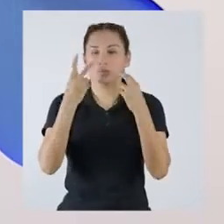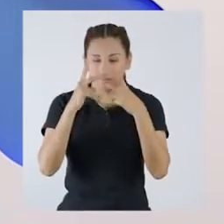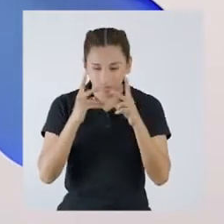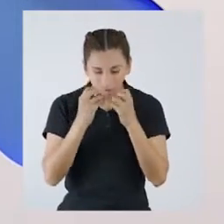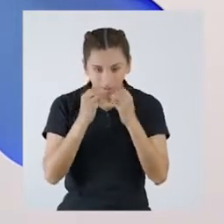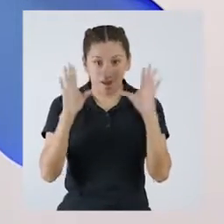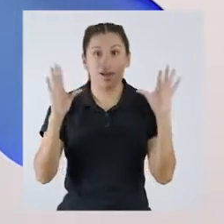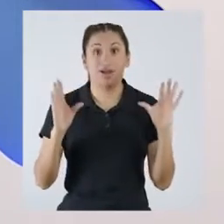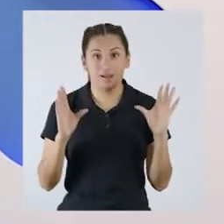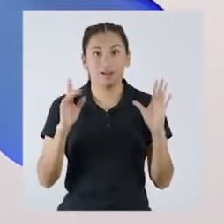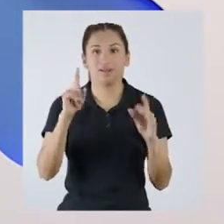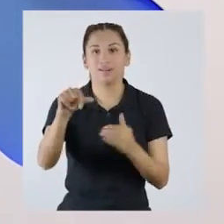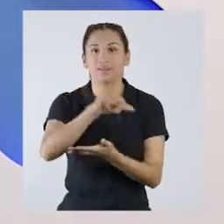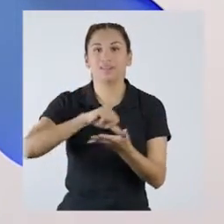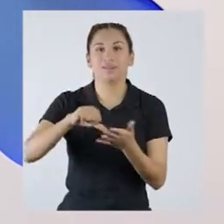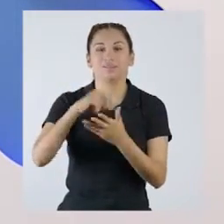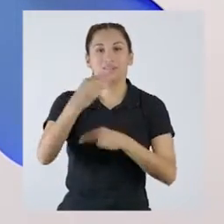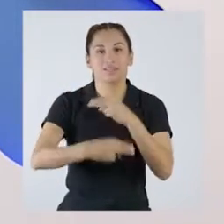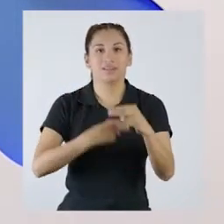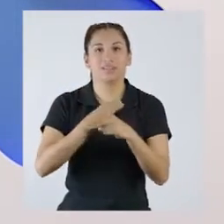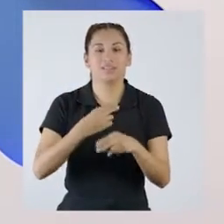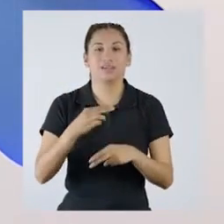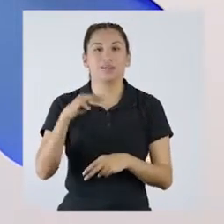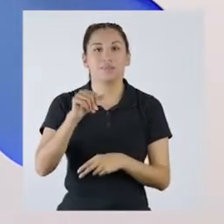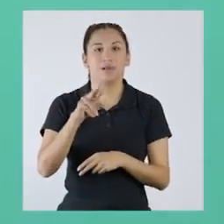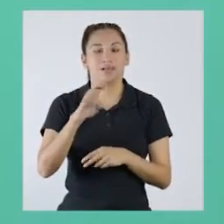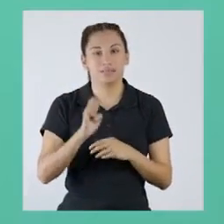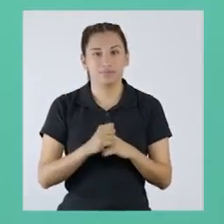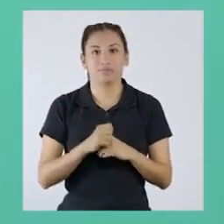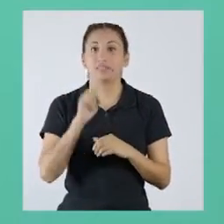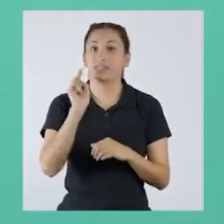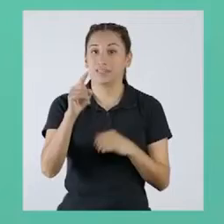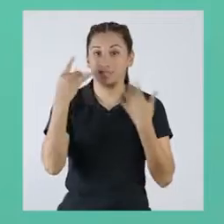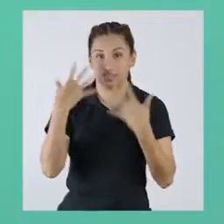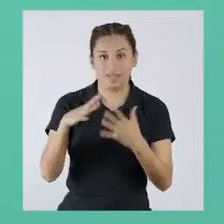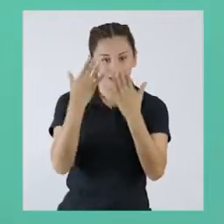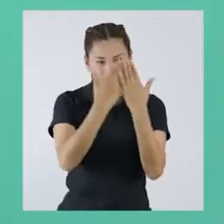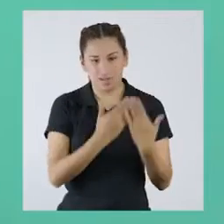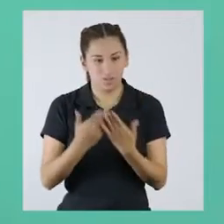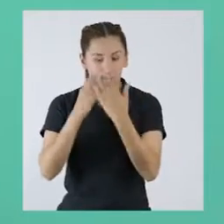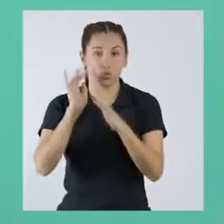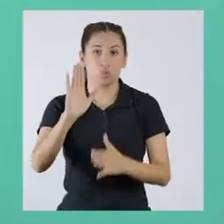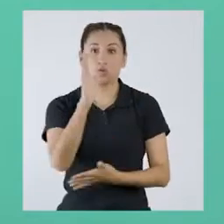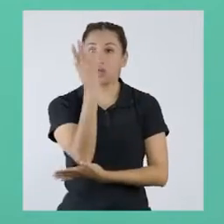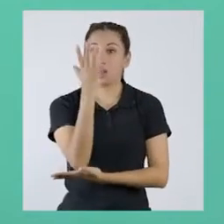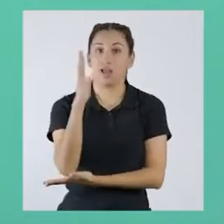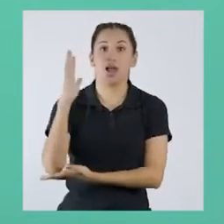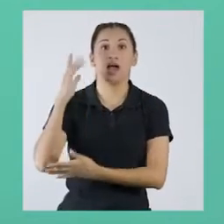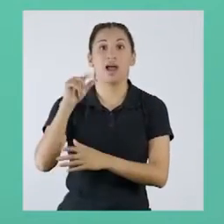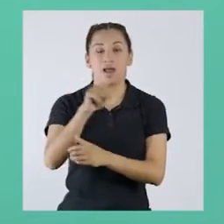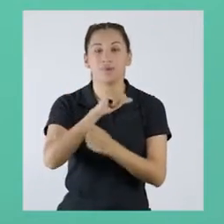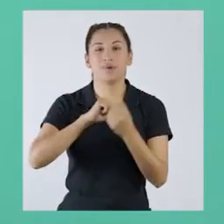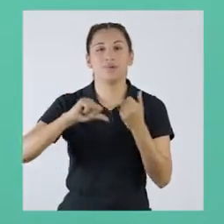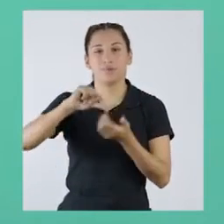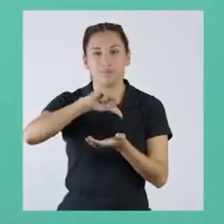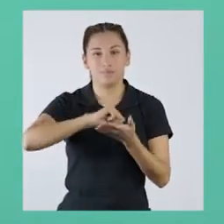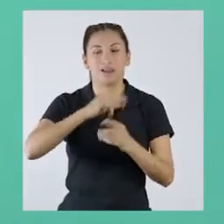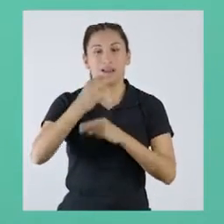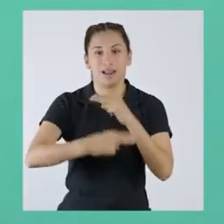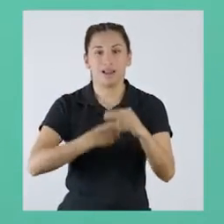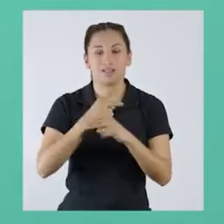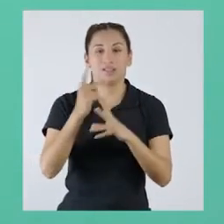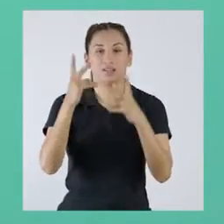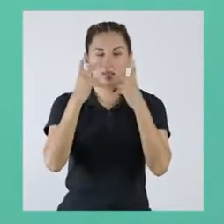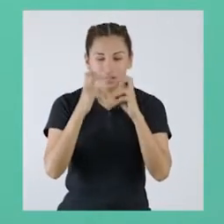sus investigaciones en el Parque Nacional del Manu. Ella ha estudiado los árboles en el Parque Nacional del Manu con el